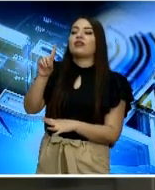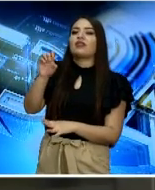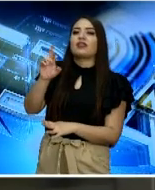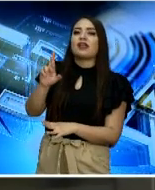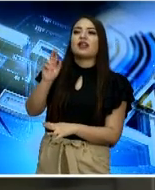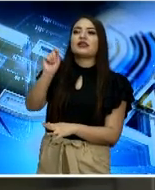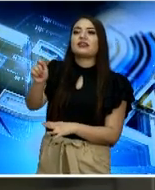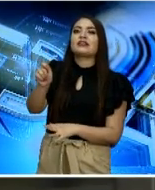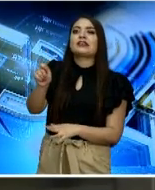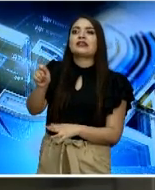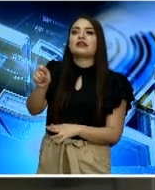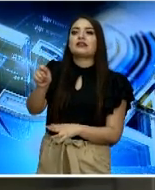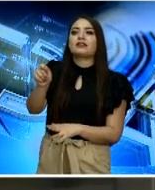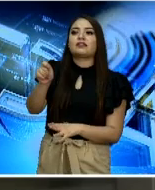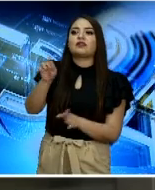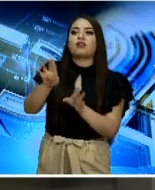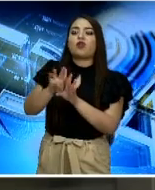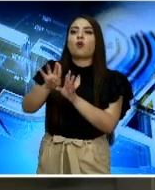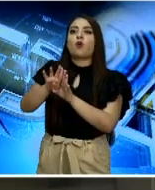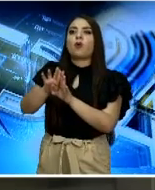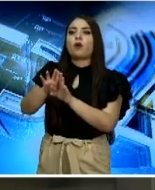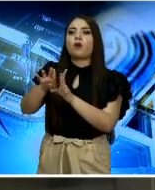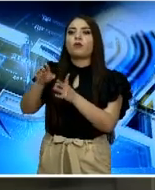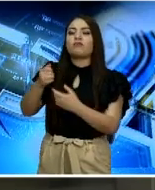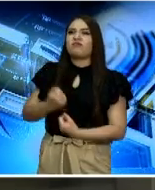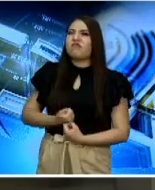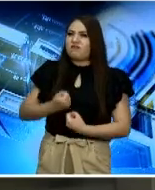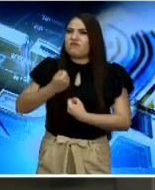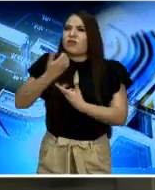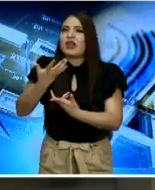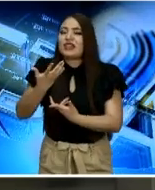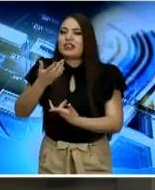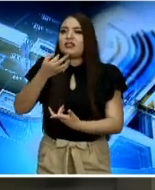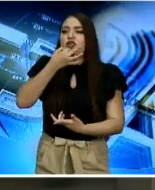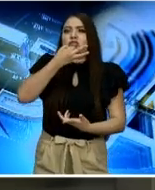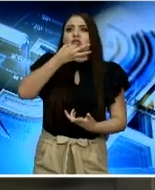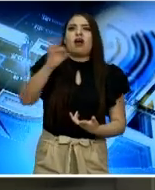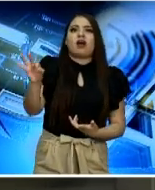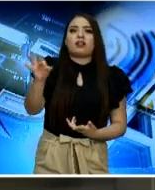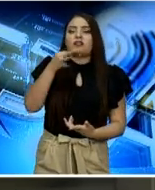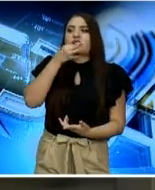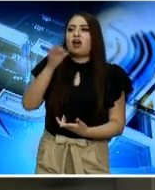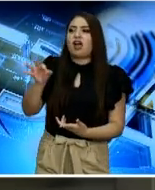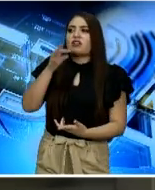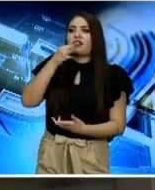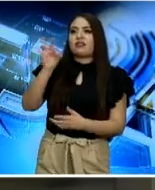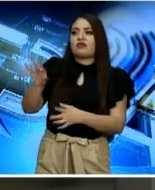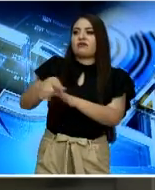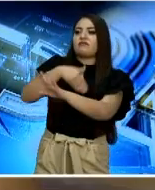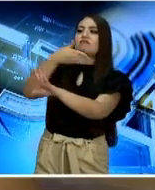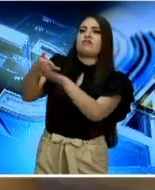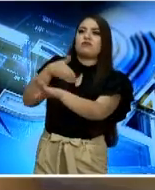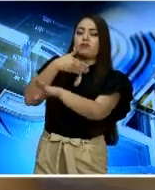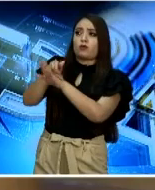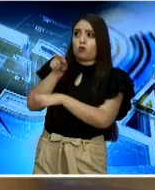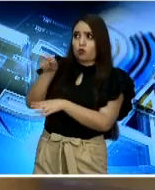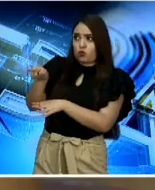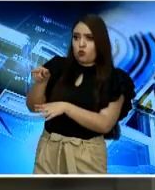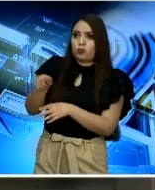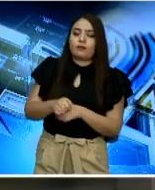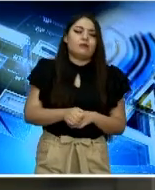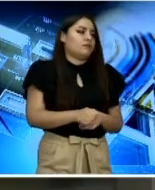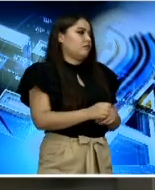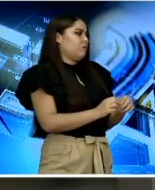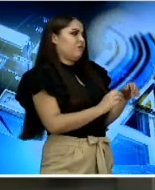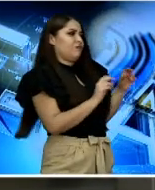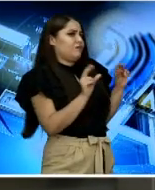la manifestación de improperios o de groserías o de señalamientos denigrantes. ¿Lo has hecho, Valeria? No. Perfecto.